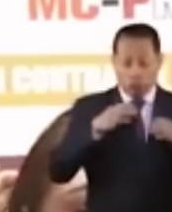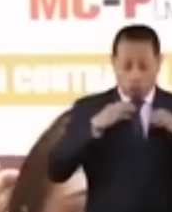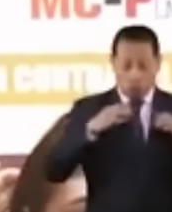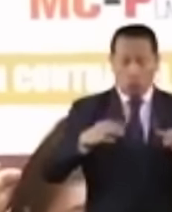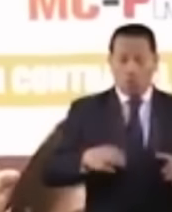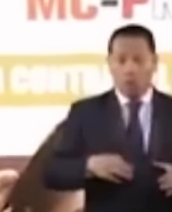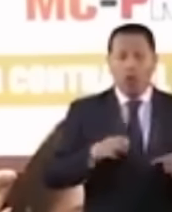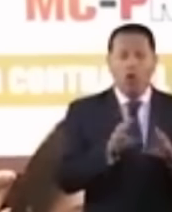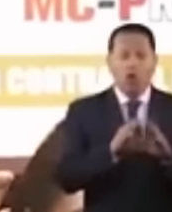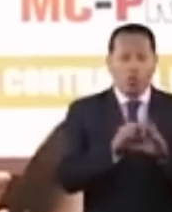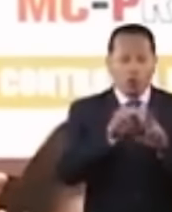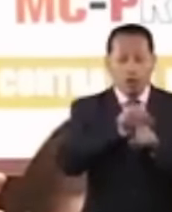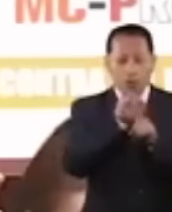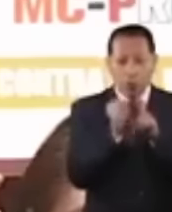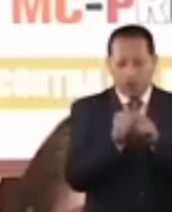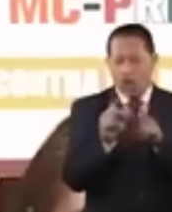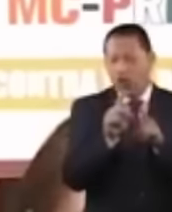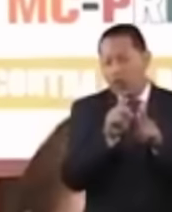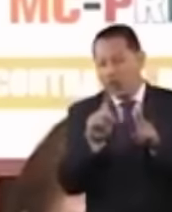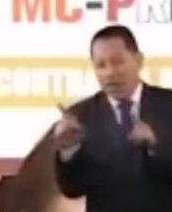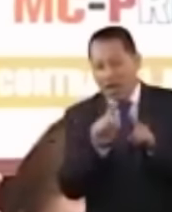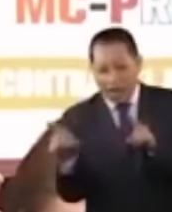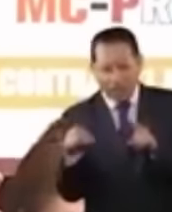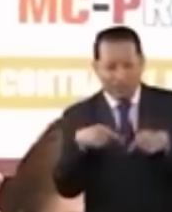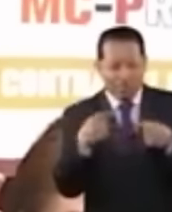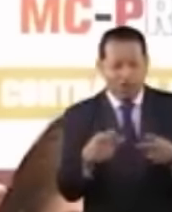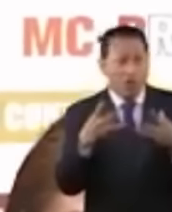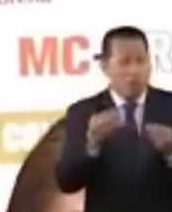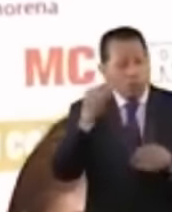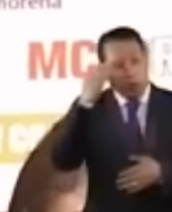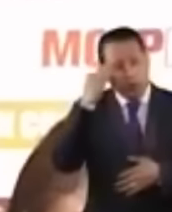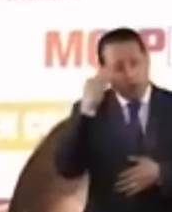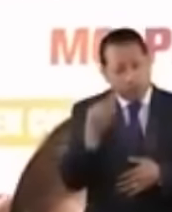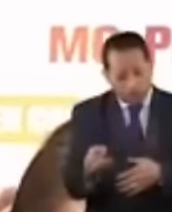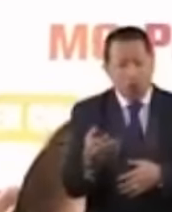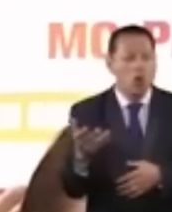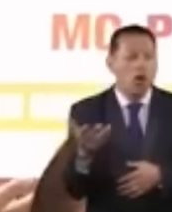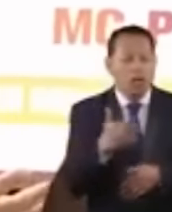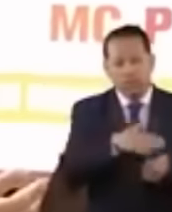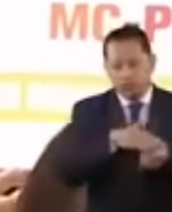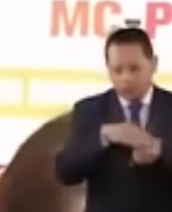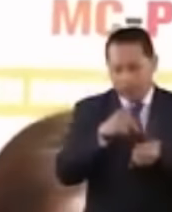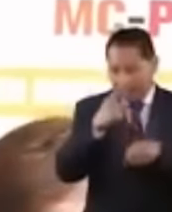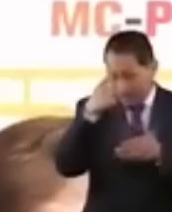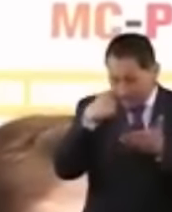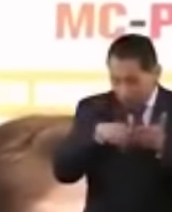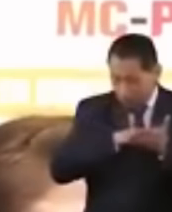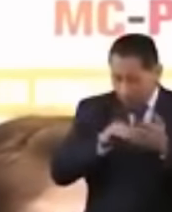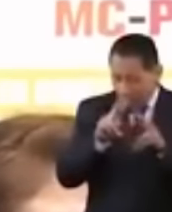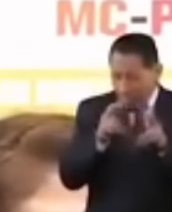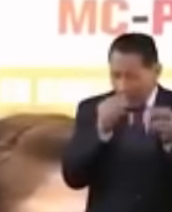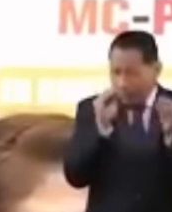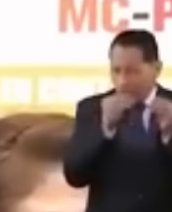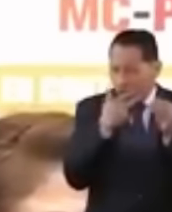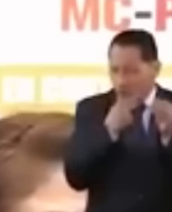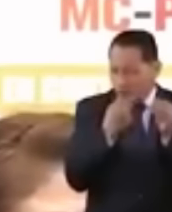una situación que los de la derecha, los de la oposición durante mucho tiempo hicieron creer que era un tema de discusión de